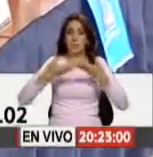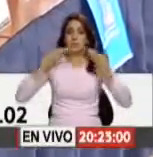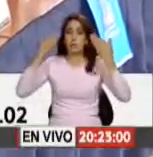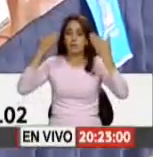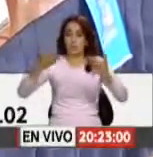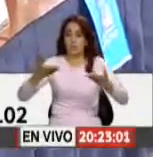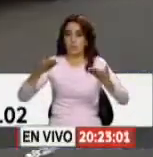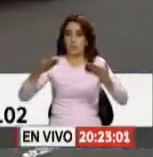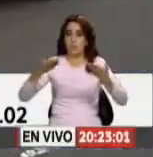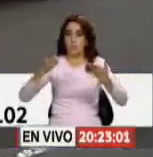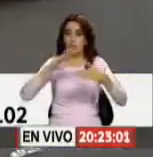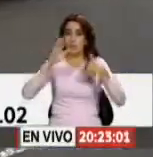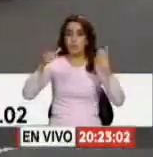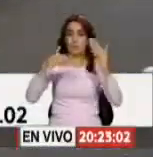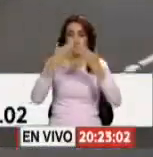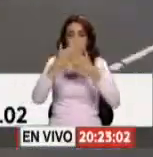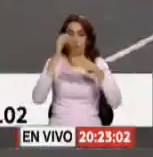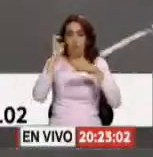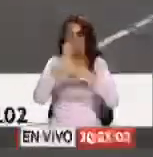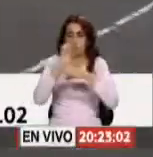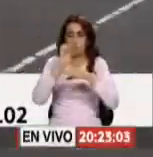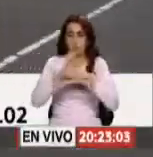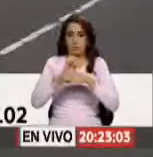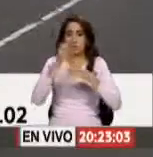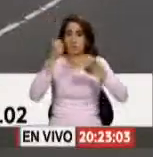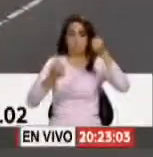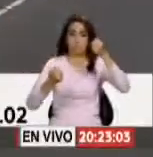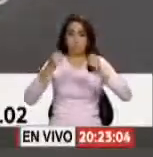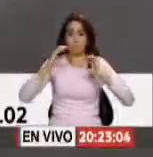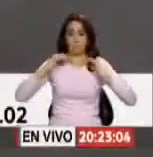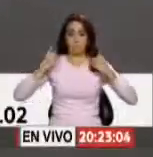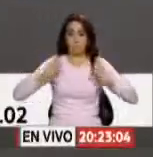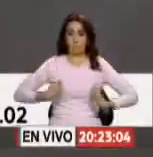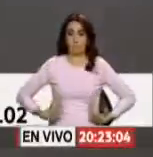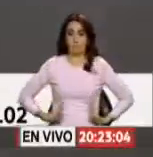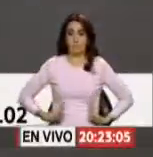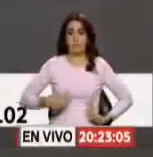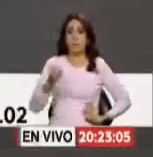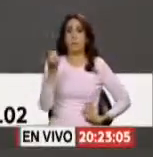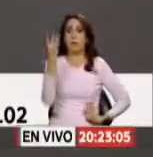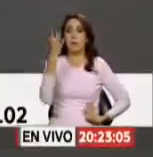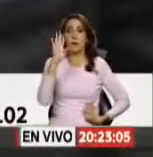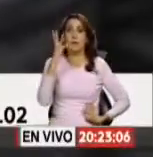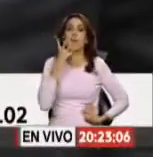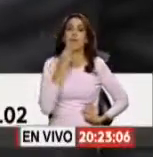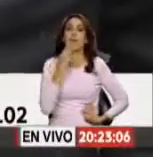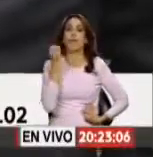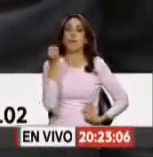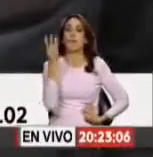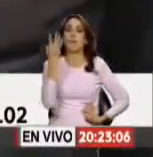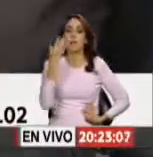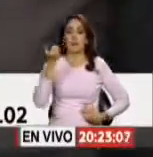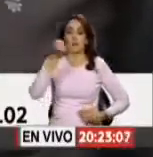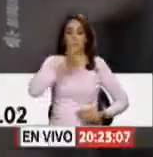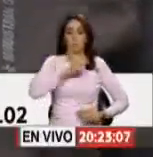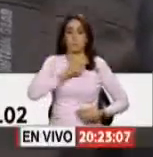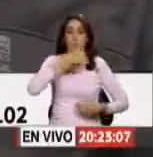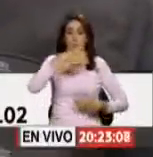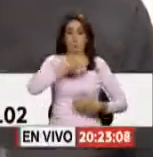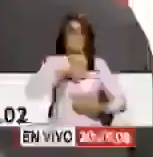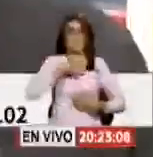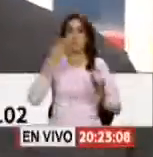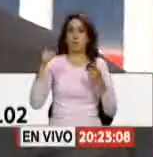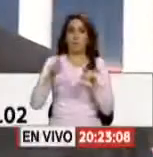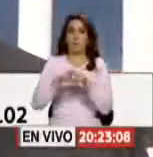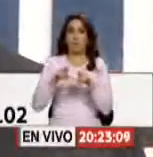en todo el país. Los conductores y ayudantes tendrán una camiseta blanca con el logotipo de la campaña. Además, contarán con un salvoconducto para